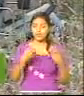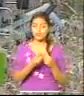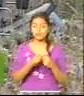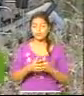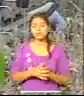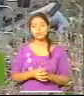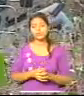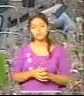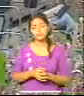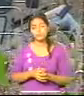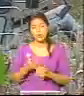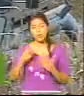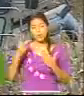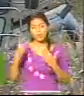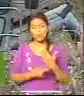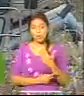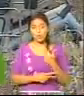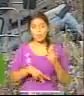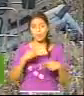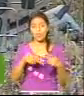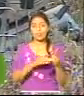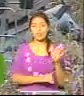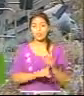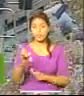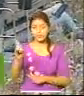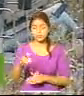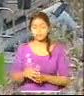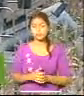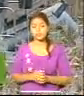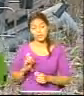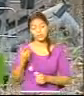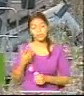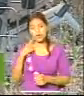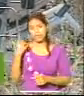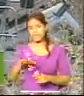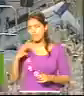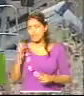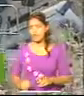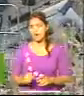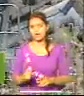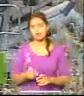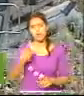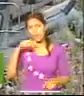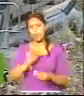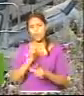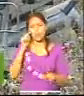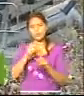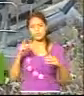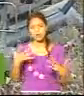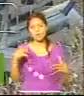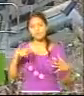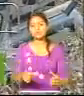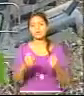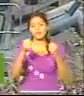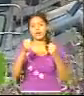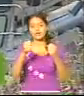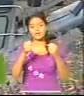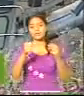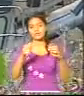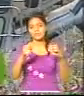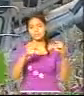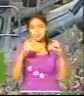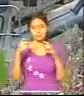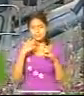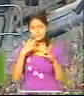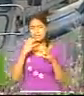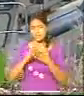INEA, un programa de reproducción bastante agresivo con la única finalidad de salvar la raza, que